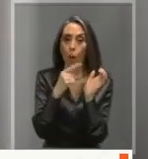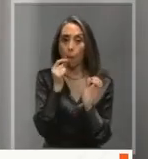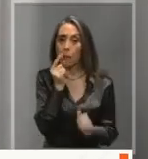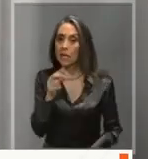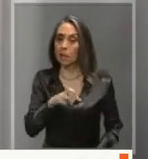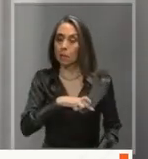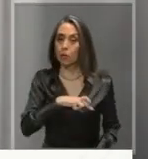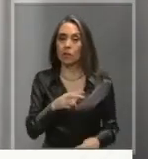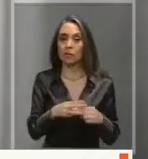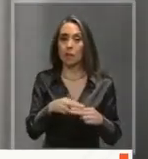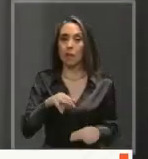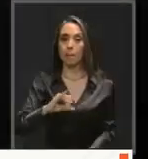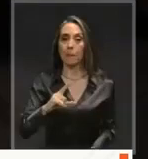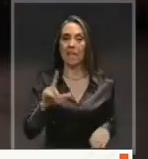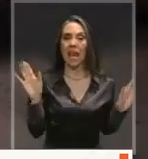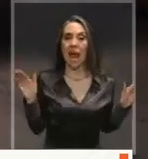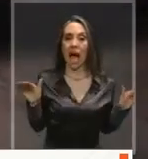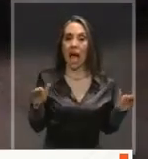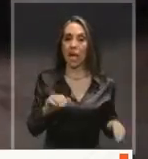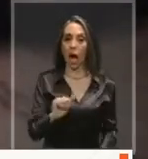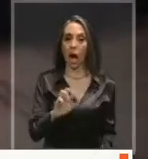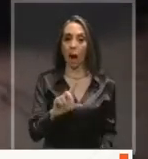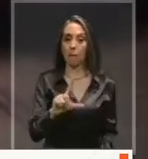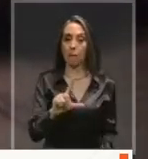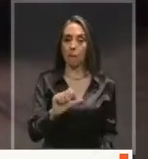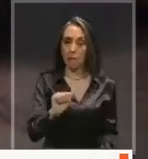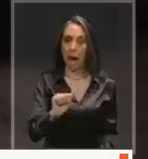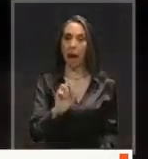Miguel Ángel Apaplaza Suárez.